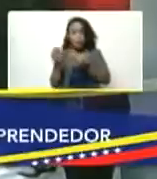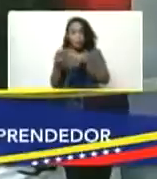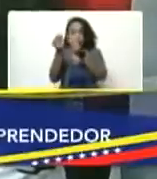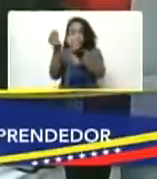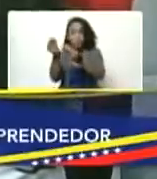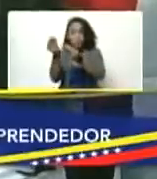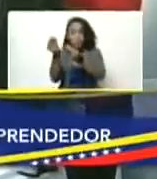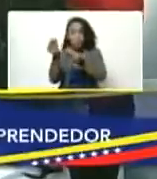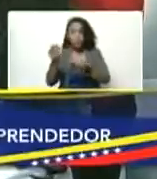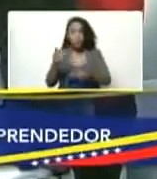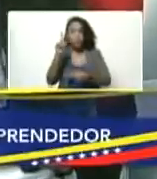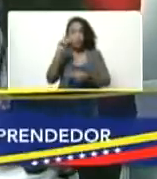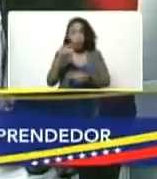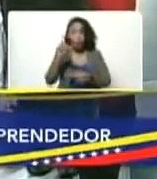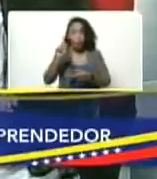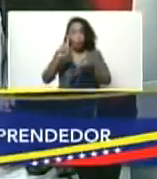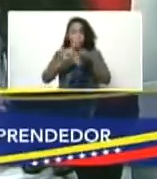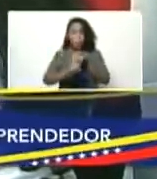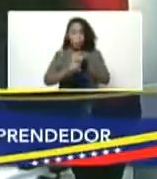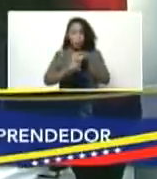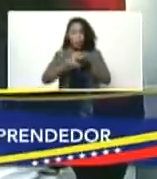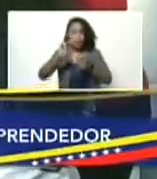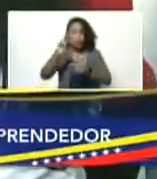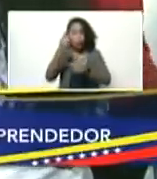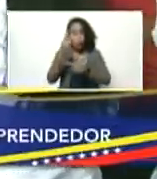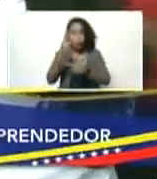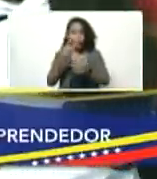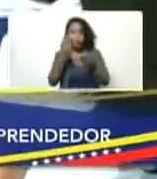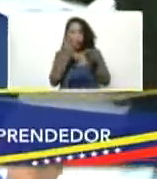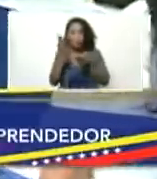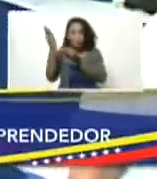para Silvia? Y también, ahí está, el segundo. Para...